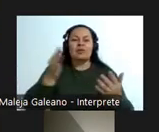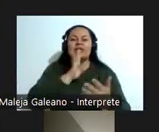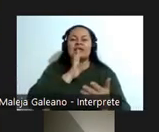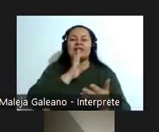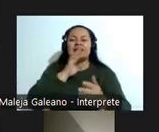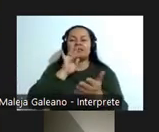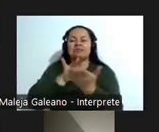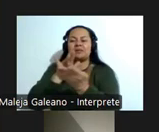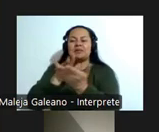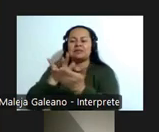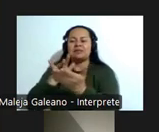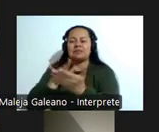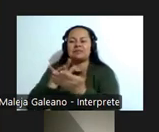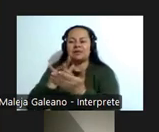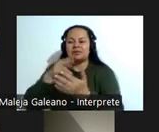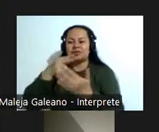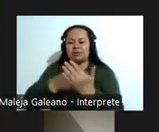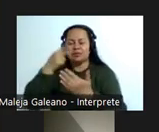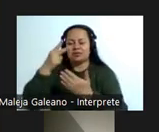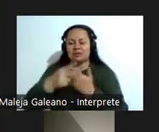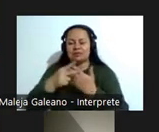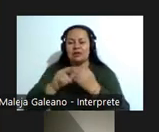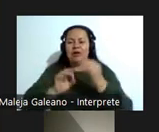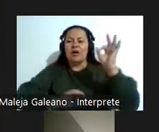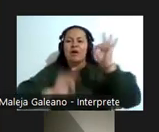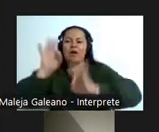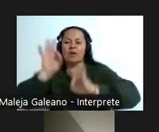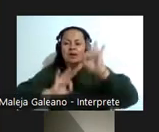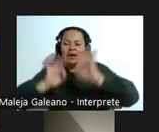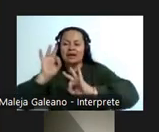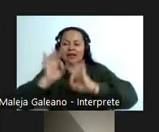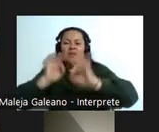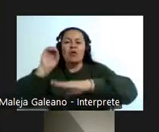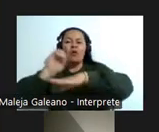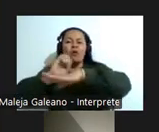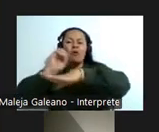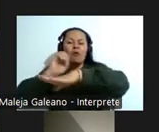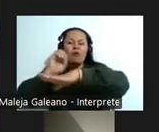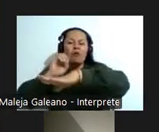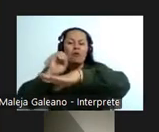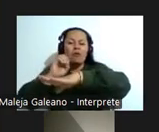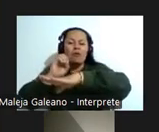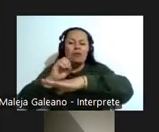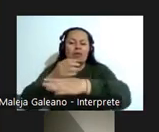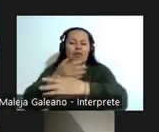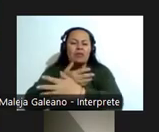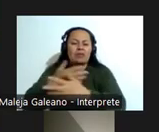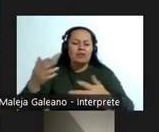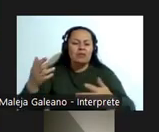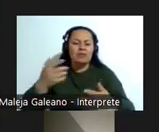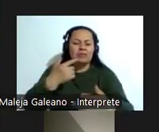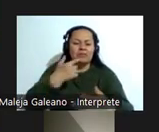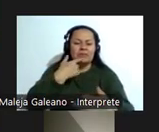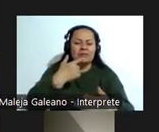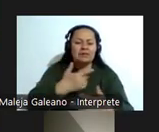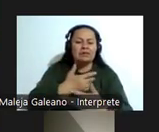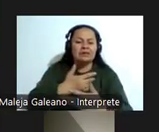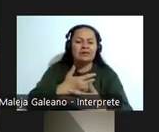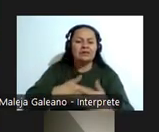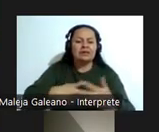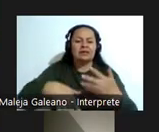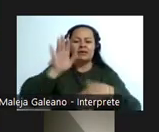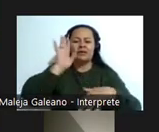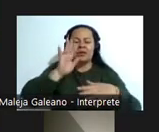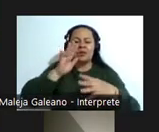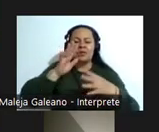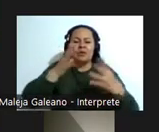de un proyecto, entre las organizaciones sin ánimo de lucro, entre las organizaciones civiles, entre los colectivos y colectivas,